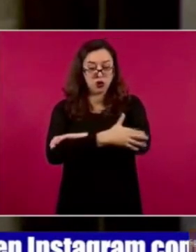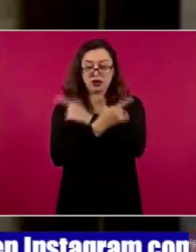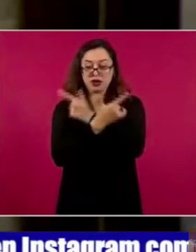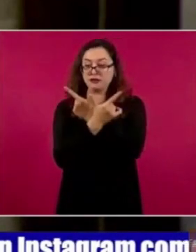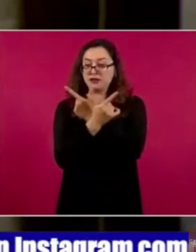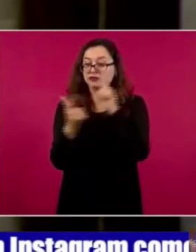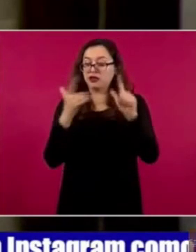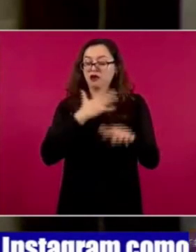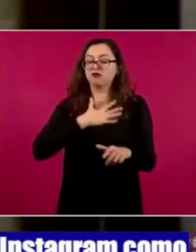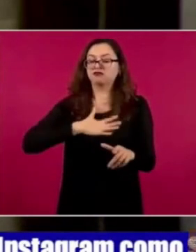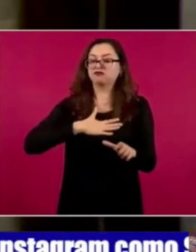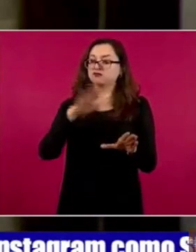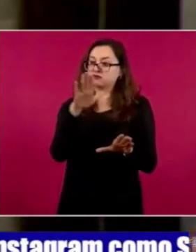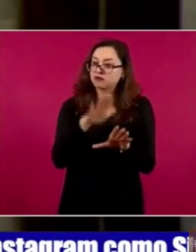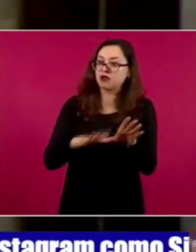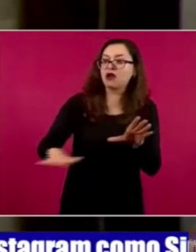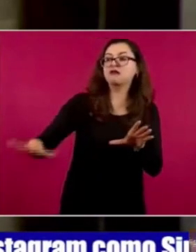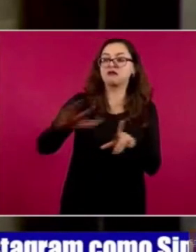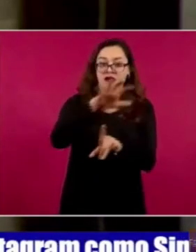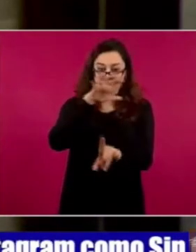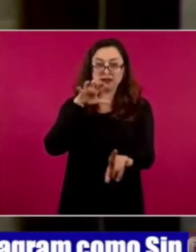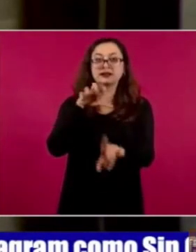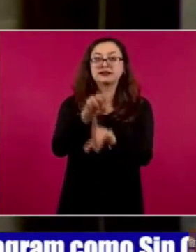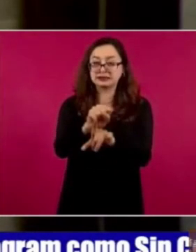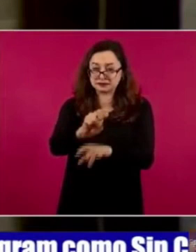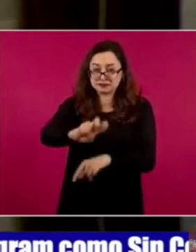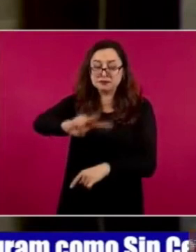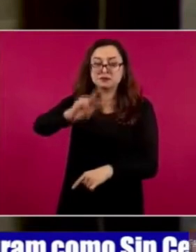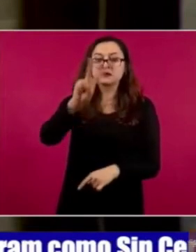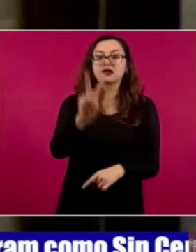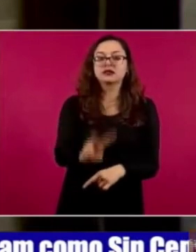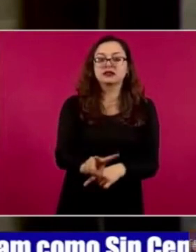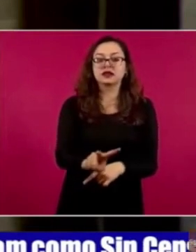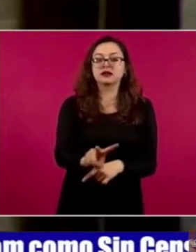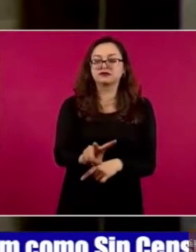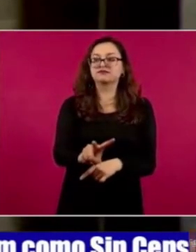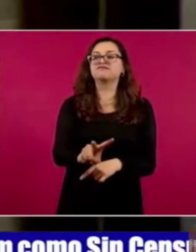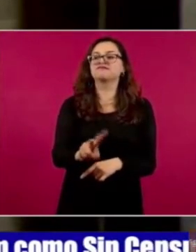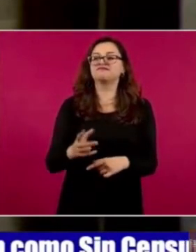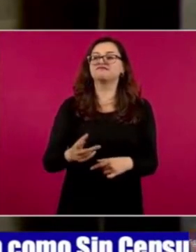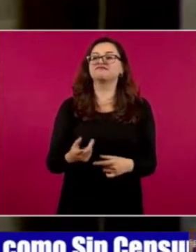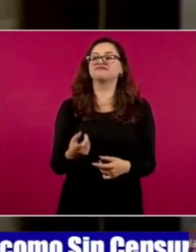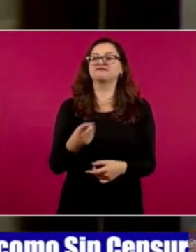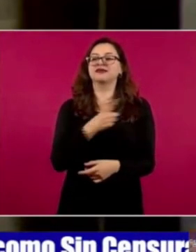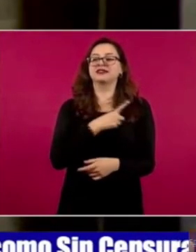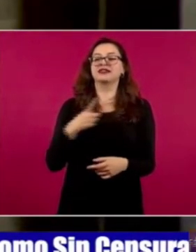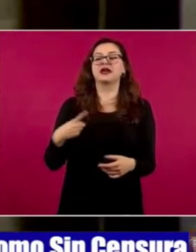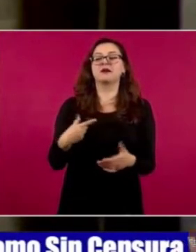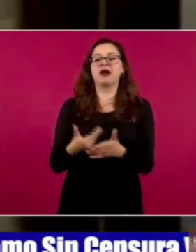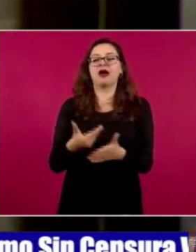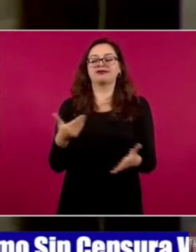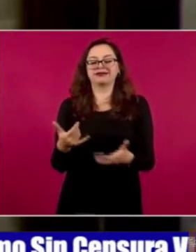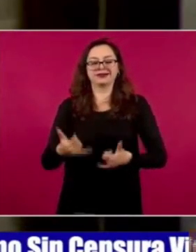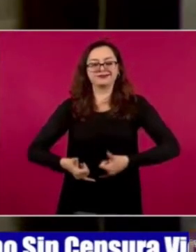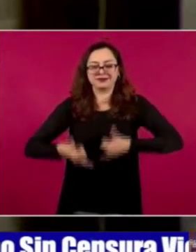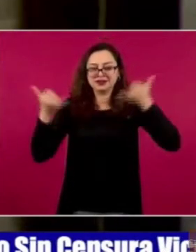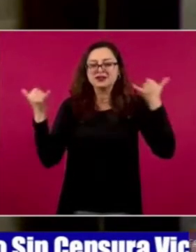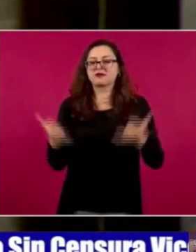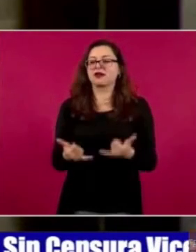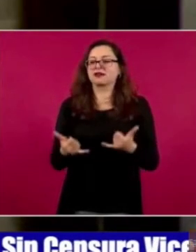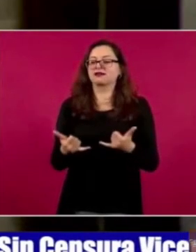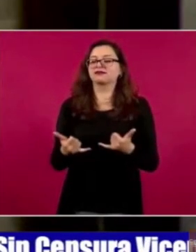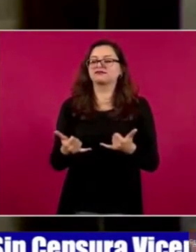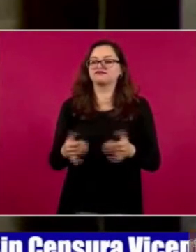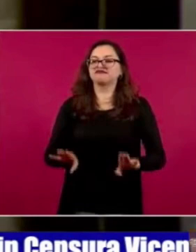social, deberá ser por medio del anarquismo. Así pues, mi querido